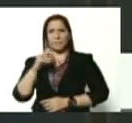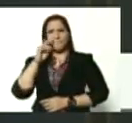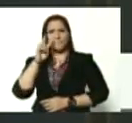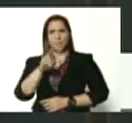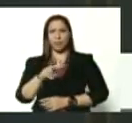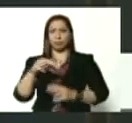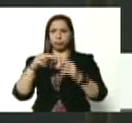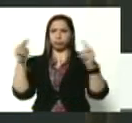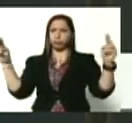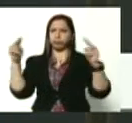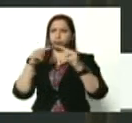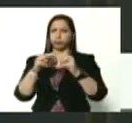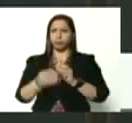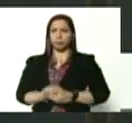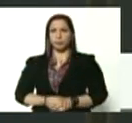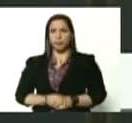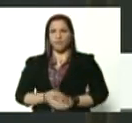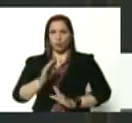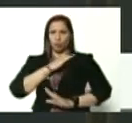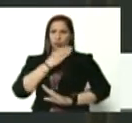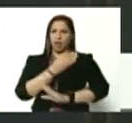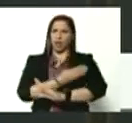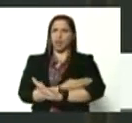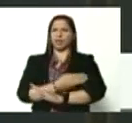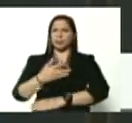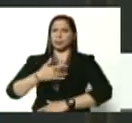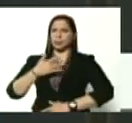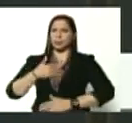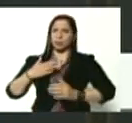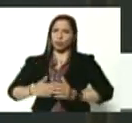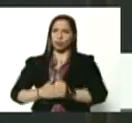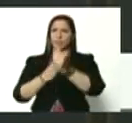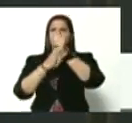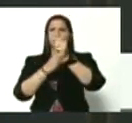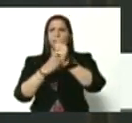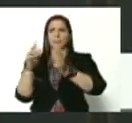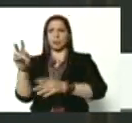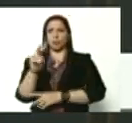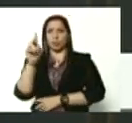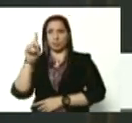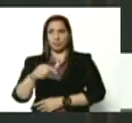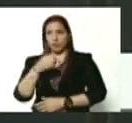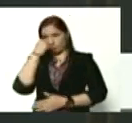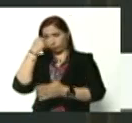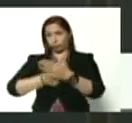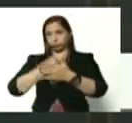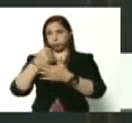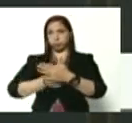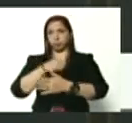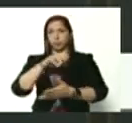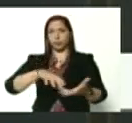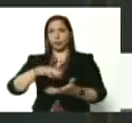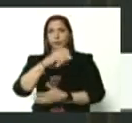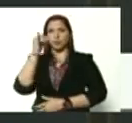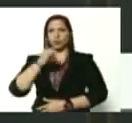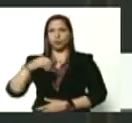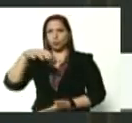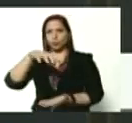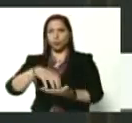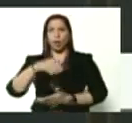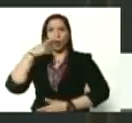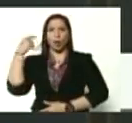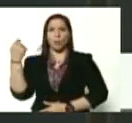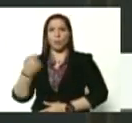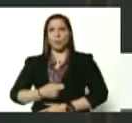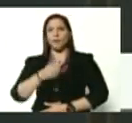la fortaleza de urdaneta afrontando los problemas en auxilio al hombre de las dificultades llamados